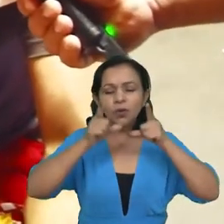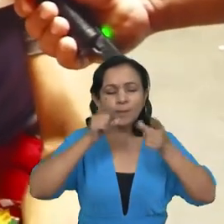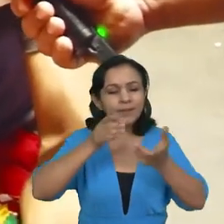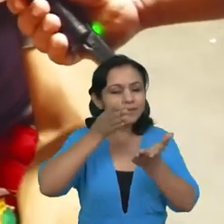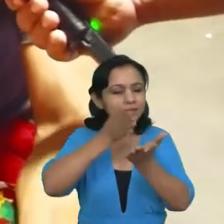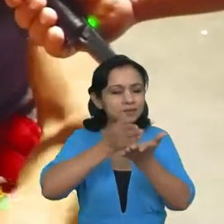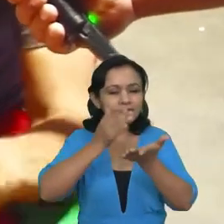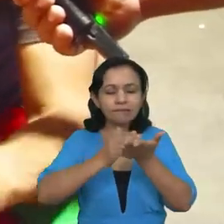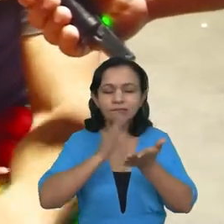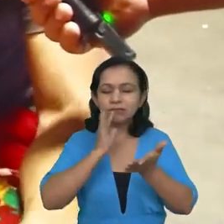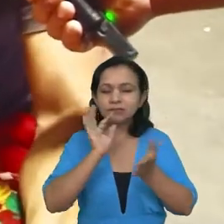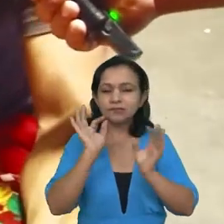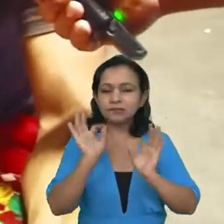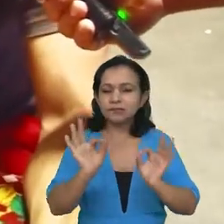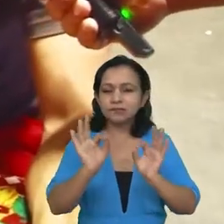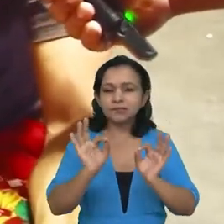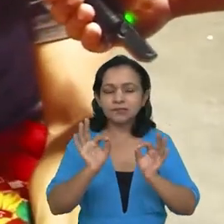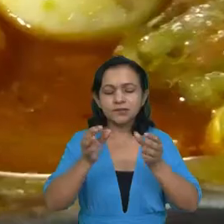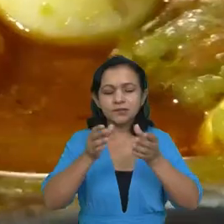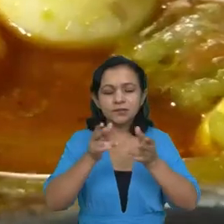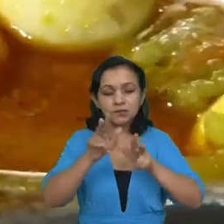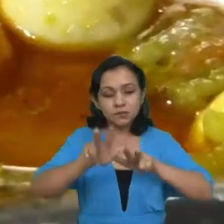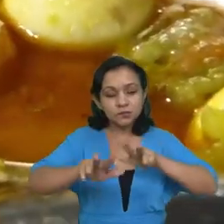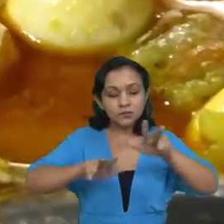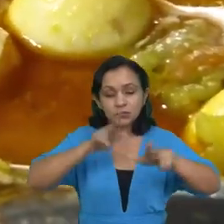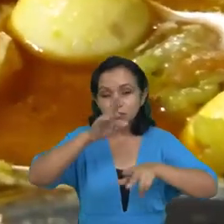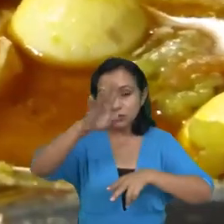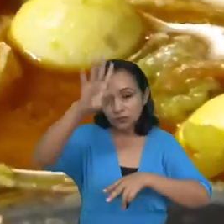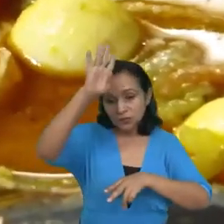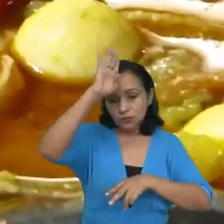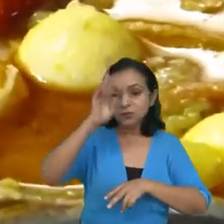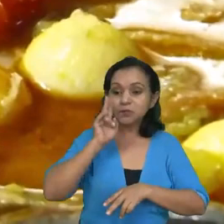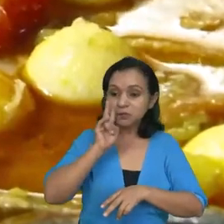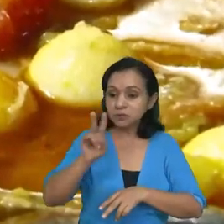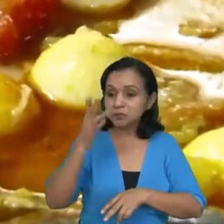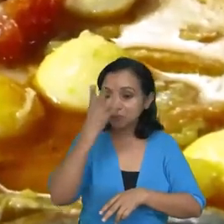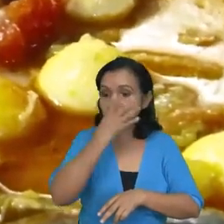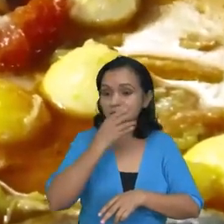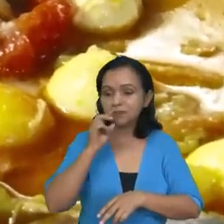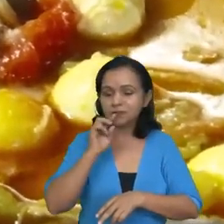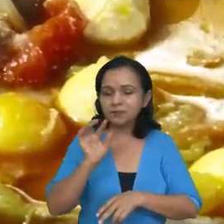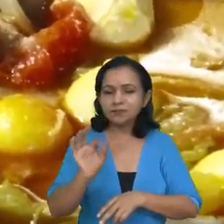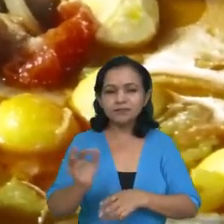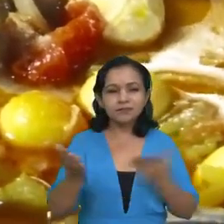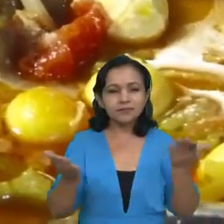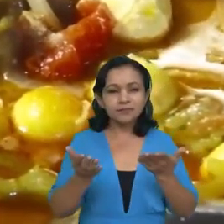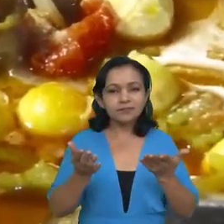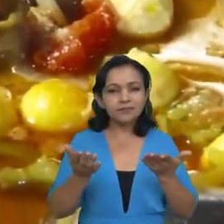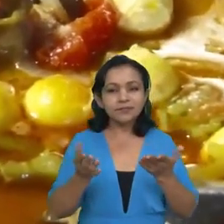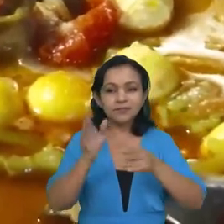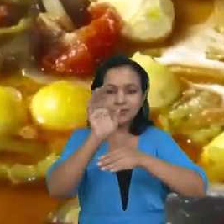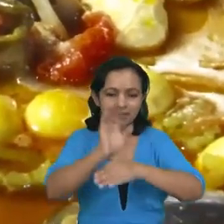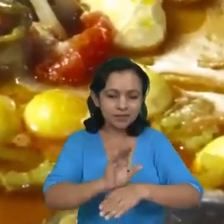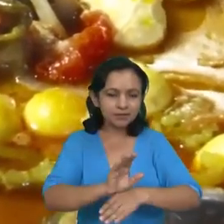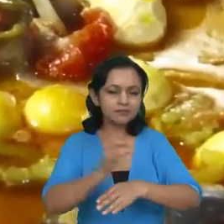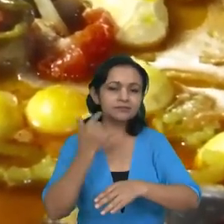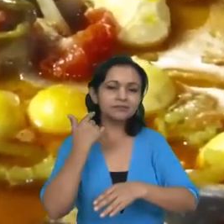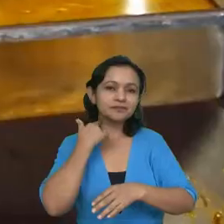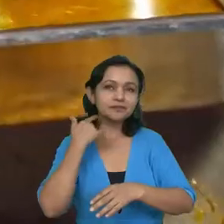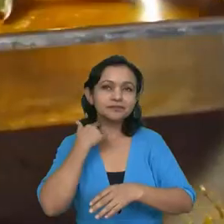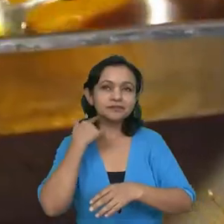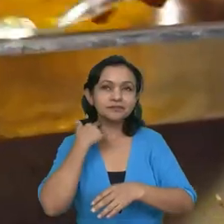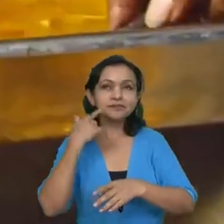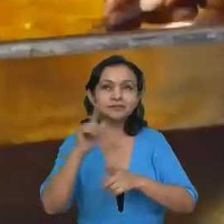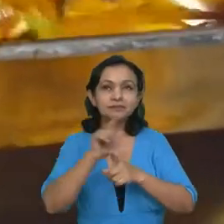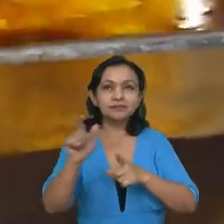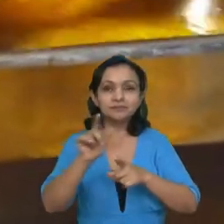riquísima hay huevito de iguana y se ven bonito también cocinados acostumbrarás todas las tres siempre para estas épocas